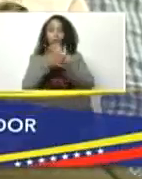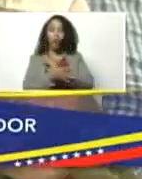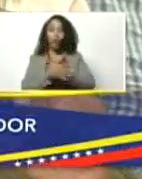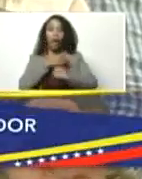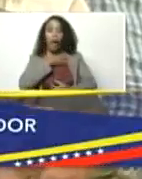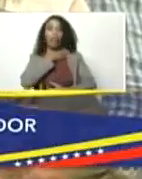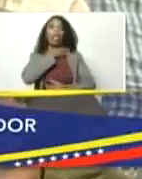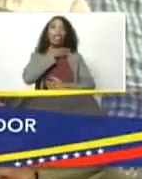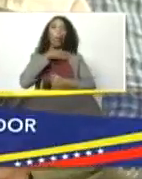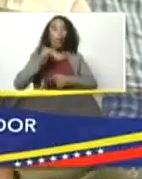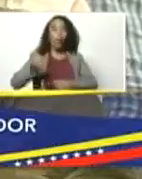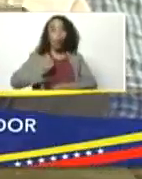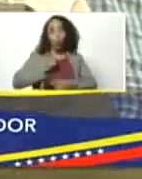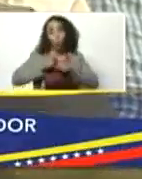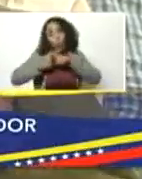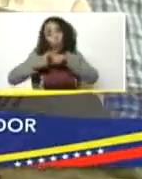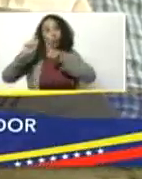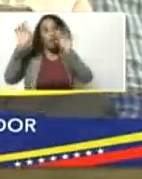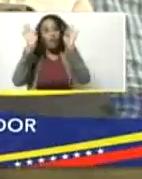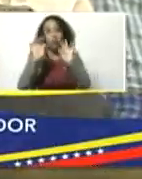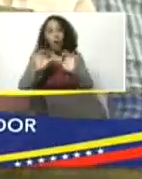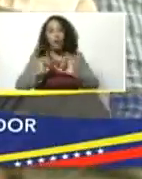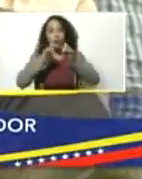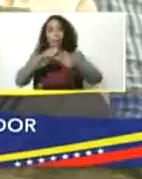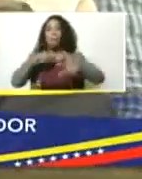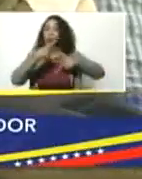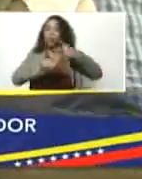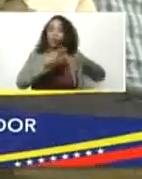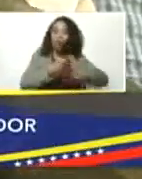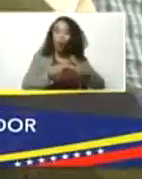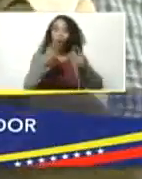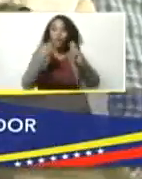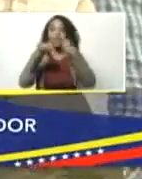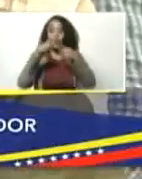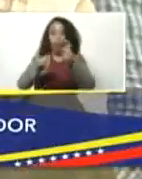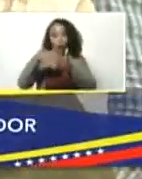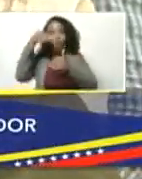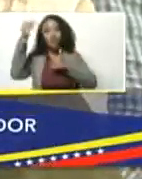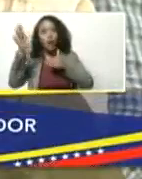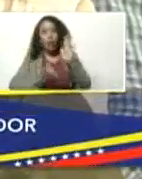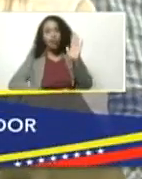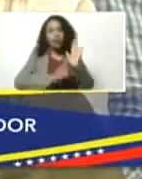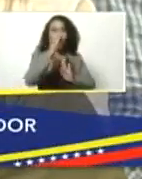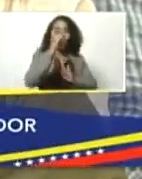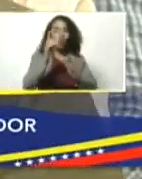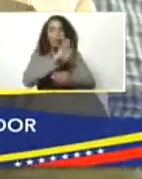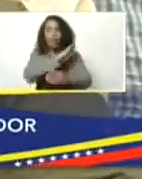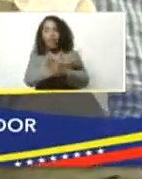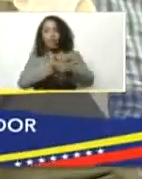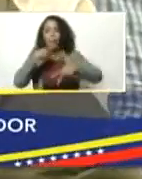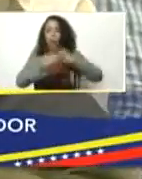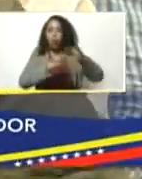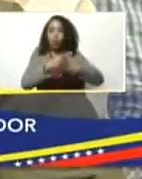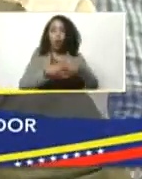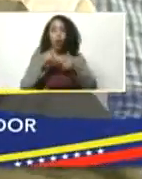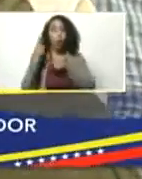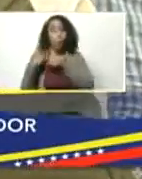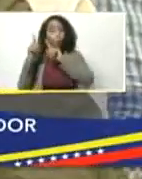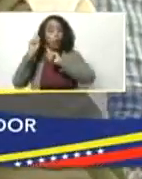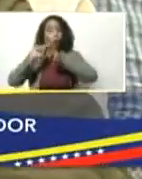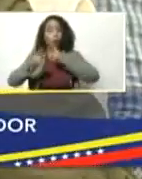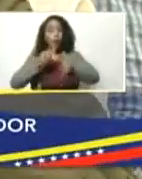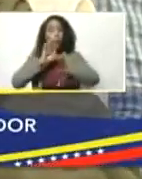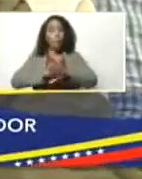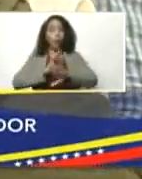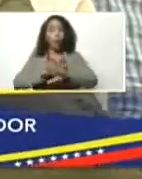ahogó cualquier otro tipo de iniciativa de producción, de exportación, de desarrollo de fuerzas productivas. Y entre otras cosas porque la renta